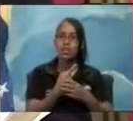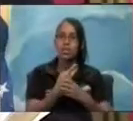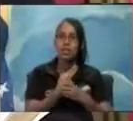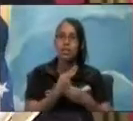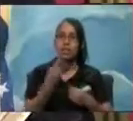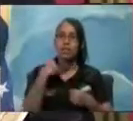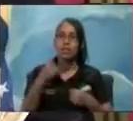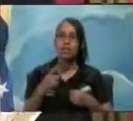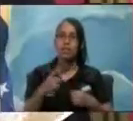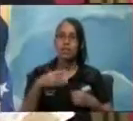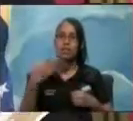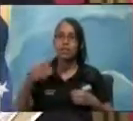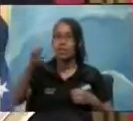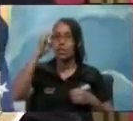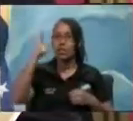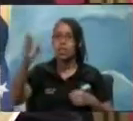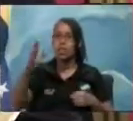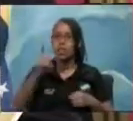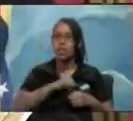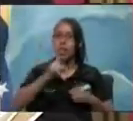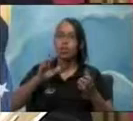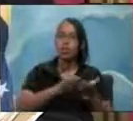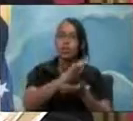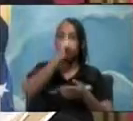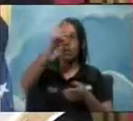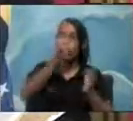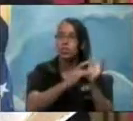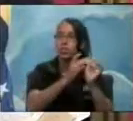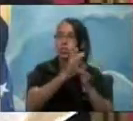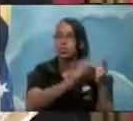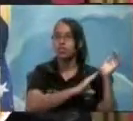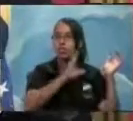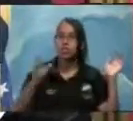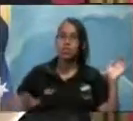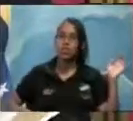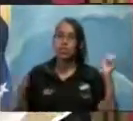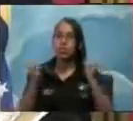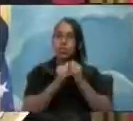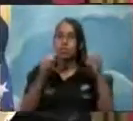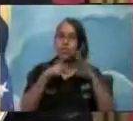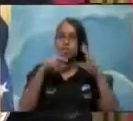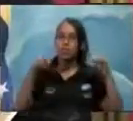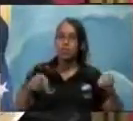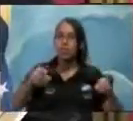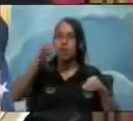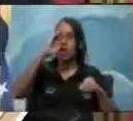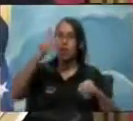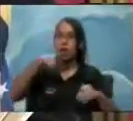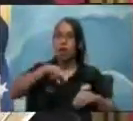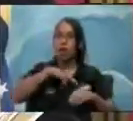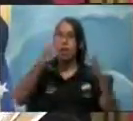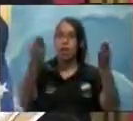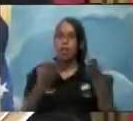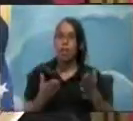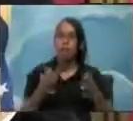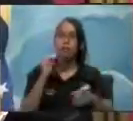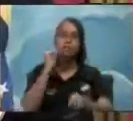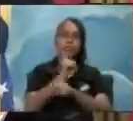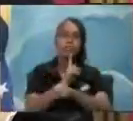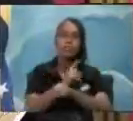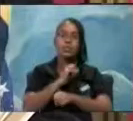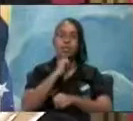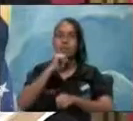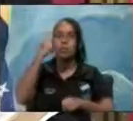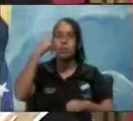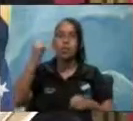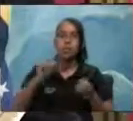ahí dice, que Dios ha glorificado a Jesús. Y con toda esta maquinaria que Dios nos ha dado, simplemente es para